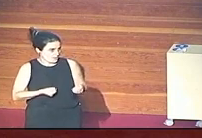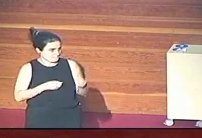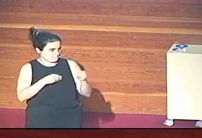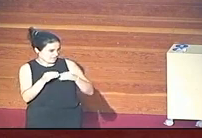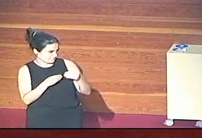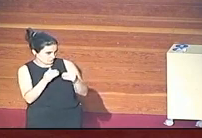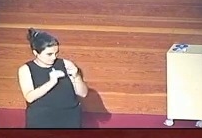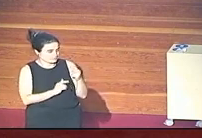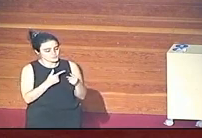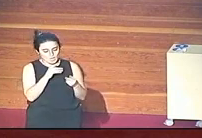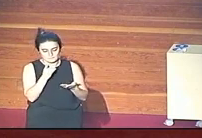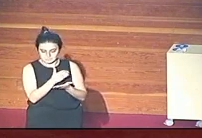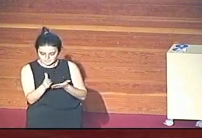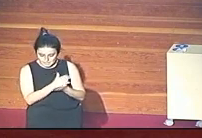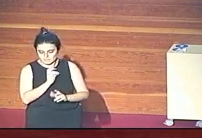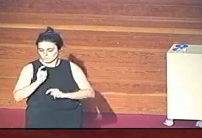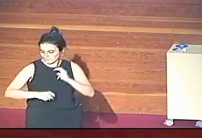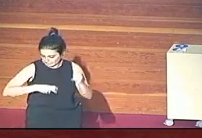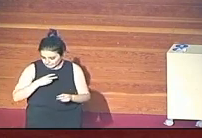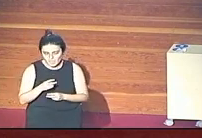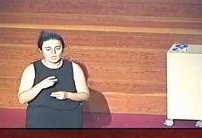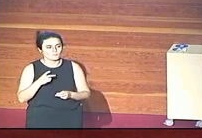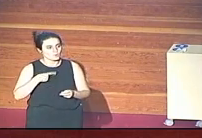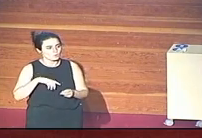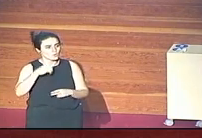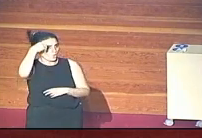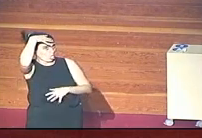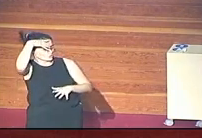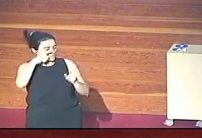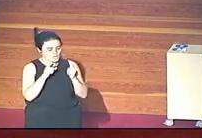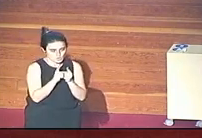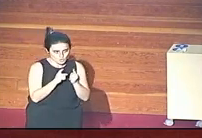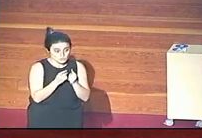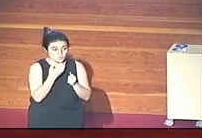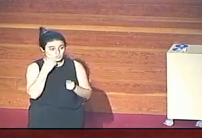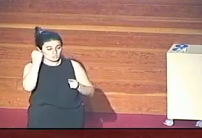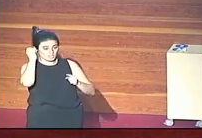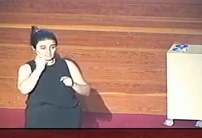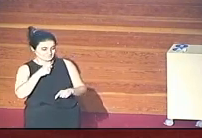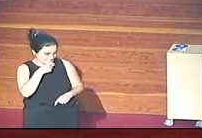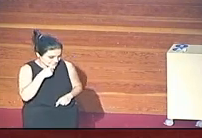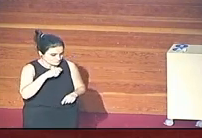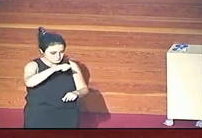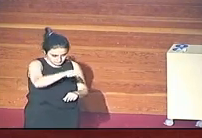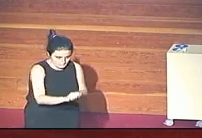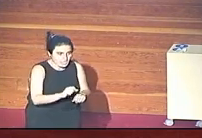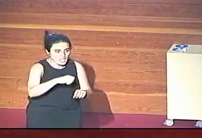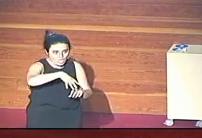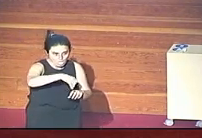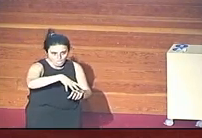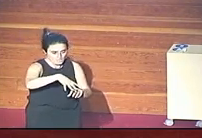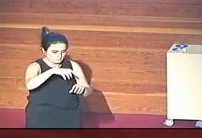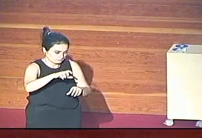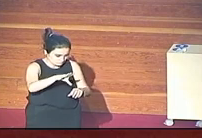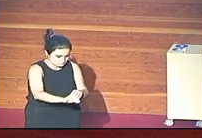se parábamos reciclamos estamos menos tiempo en la ducha no cerramos el grifo cuando nos lavamos los dientes todas estas cosas que y